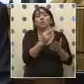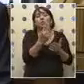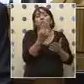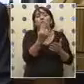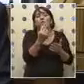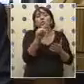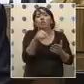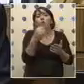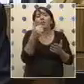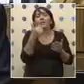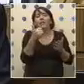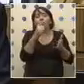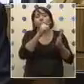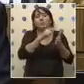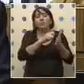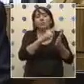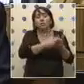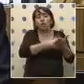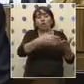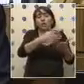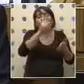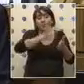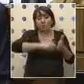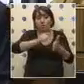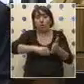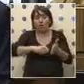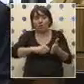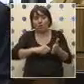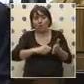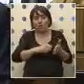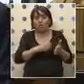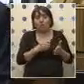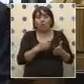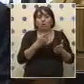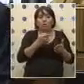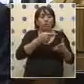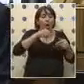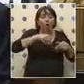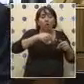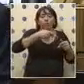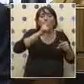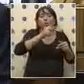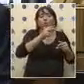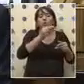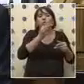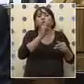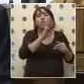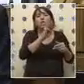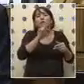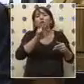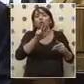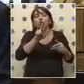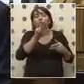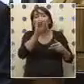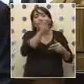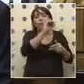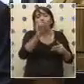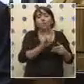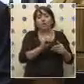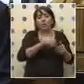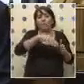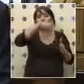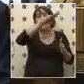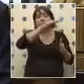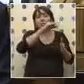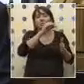12,6 millones mensuales, solo por el cambio de base retirada a base atribuible, su dueño pagará 38% más de impuestos. Y manteniendo estos